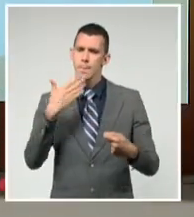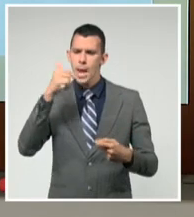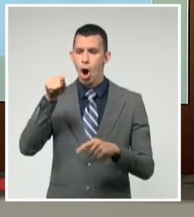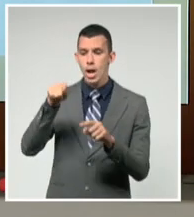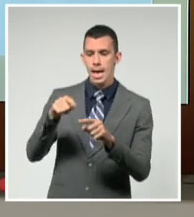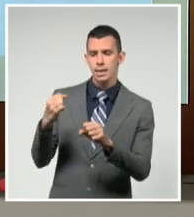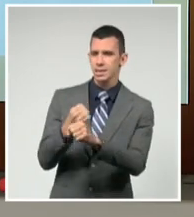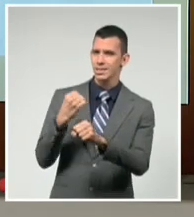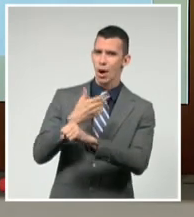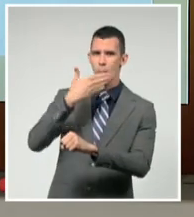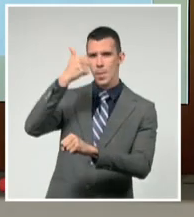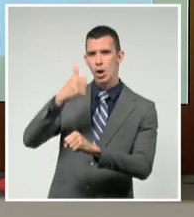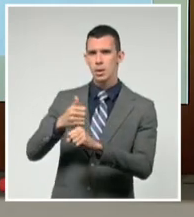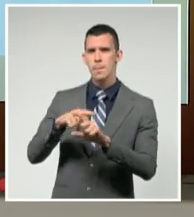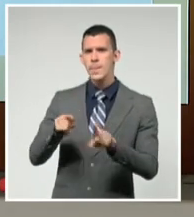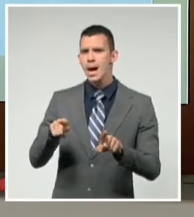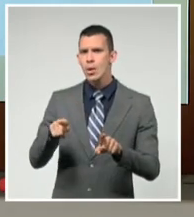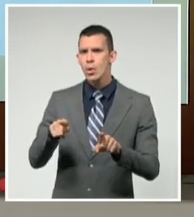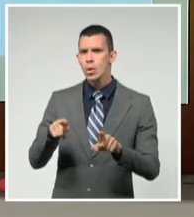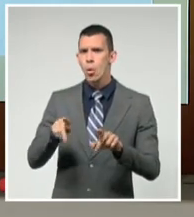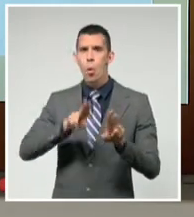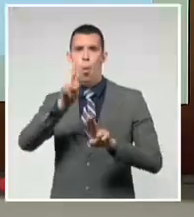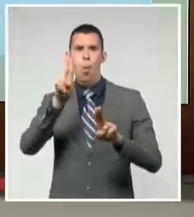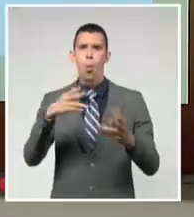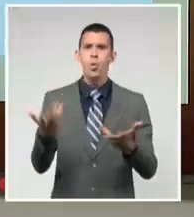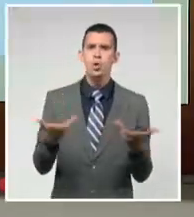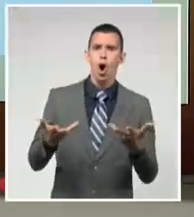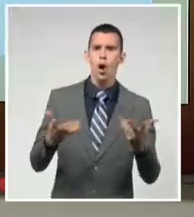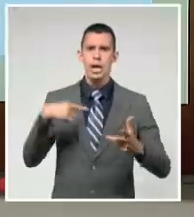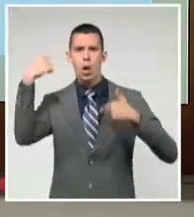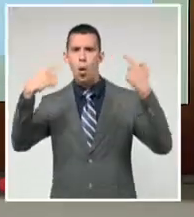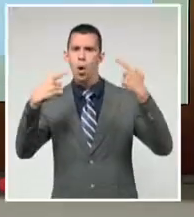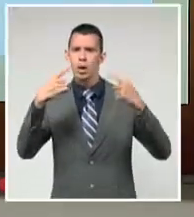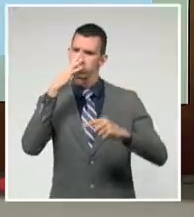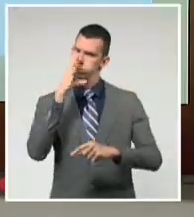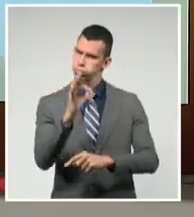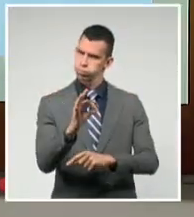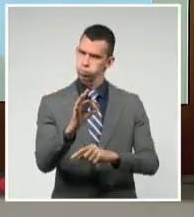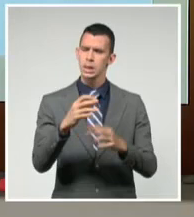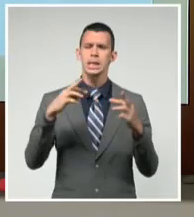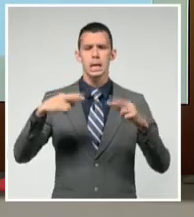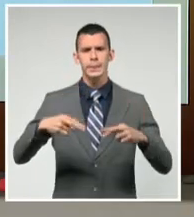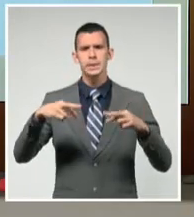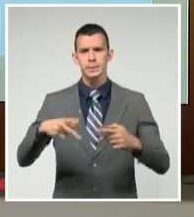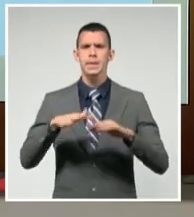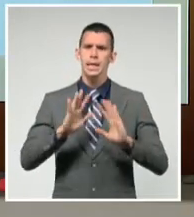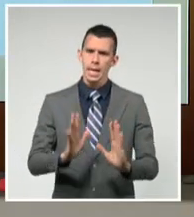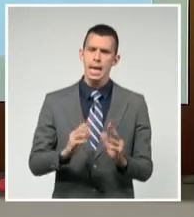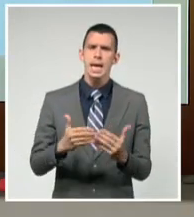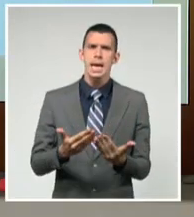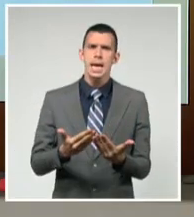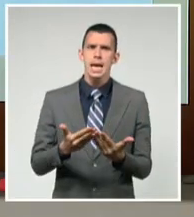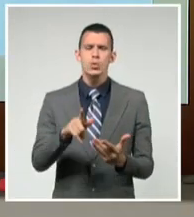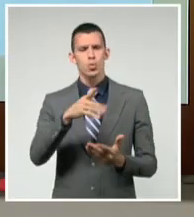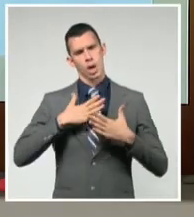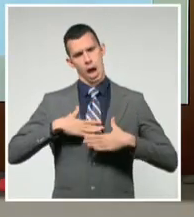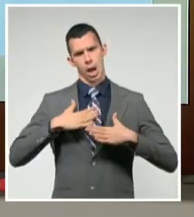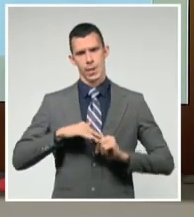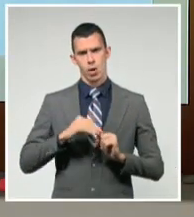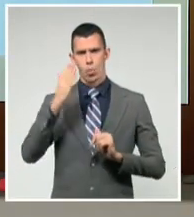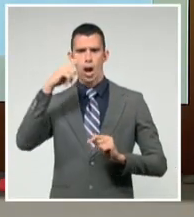sin terapias de choque nuestras autoridades han insistido todo el tiempo ya que llevamos en el análisis y en el estudio de este